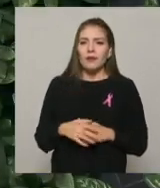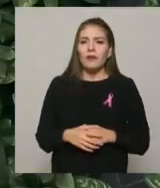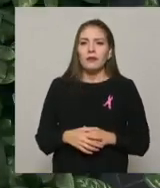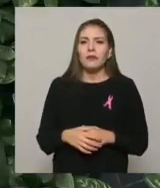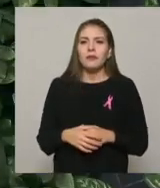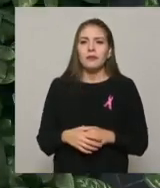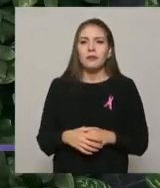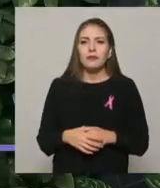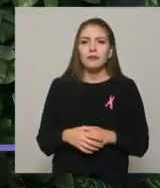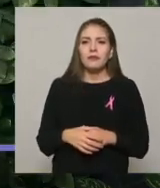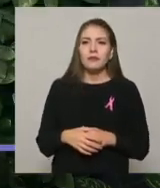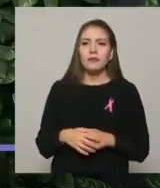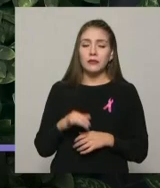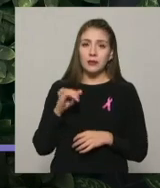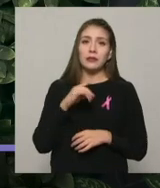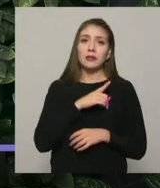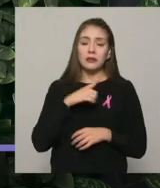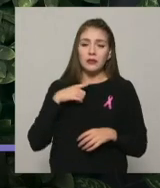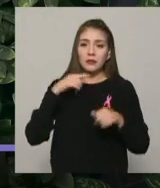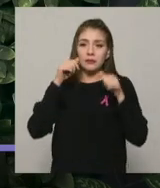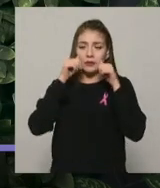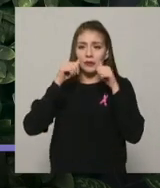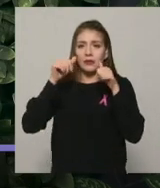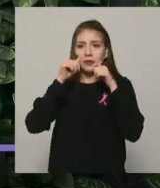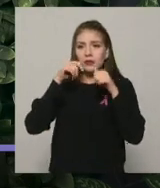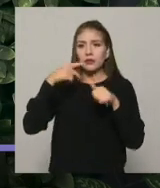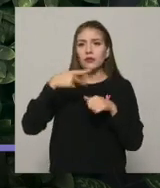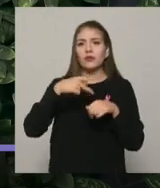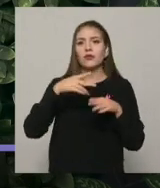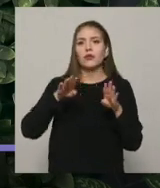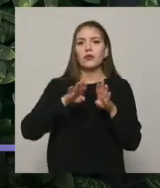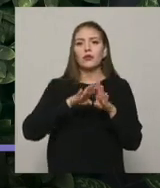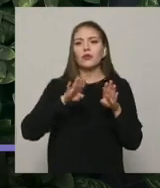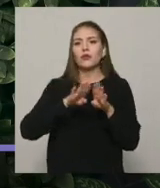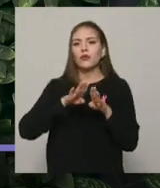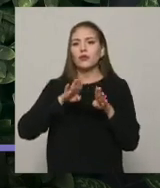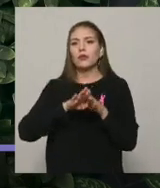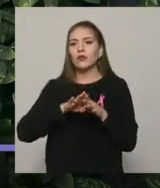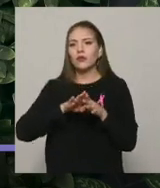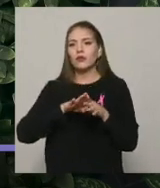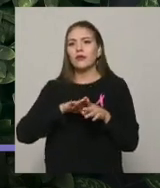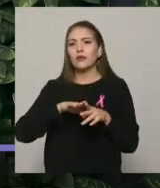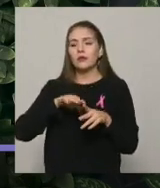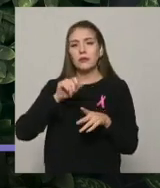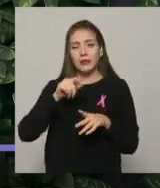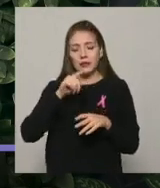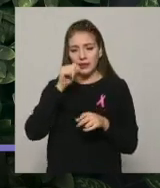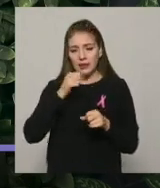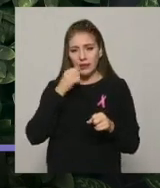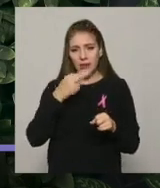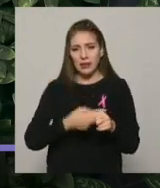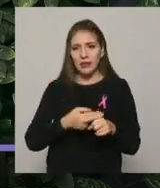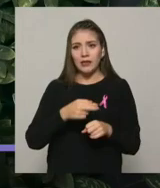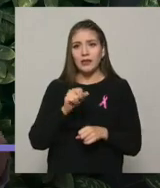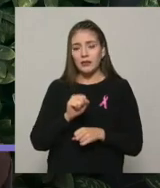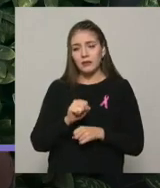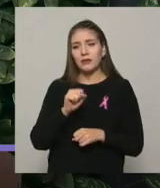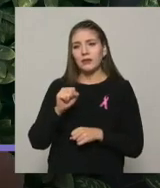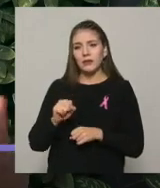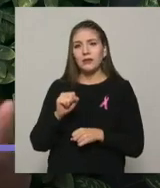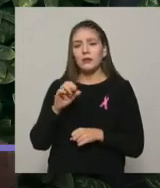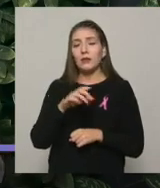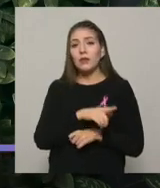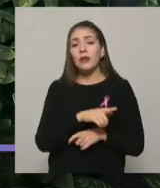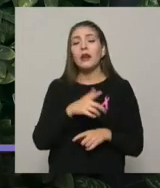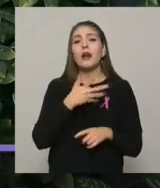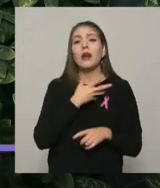mucha atención a la inteligencia artificial. Sé que la Secretaría de Seguridad Ciudadana le está apostando